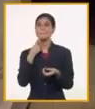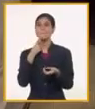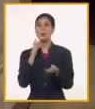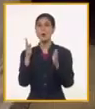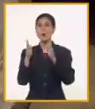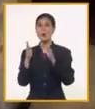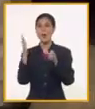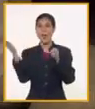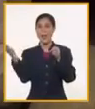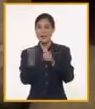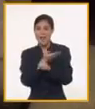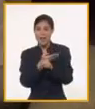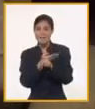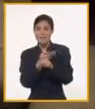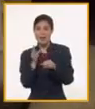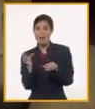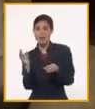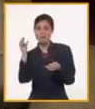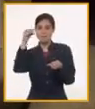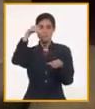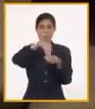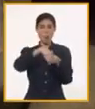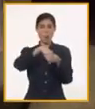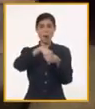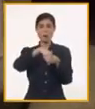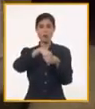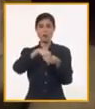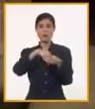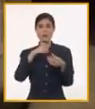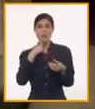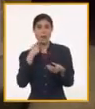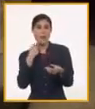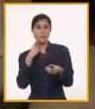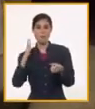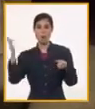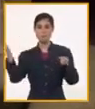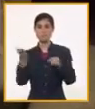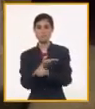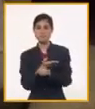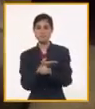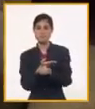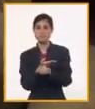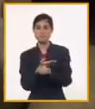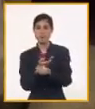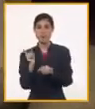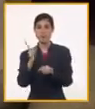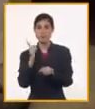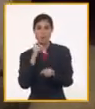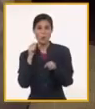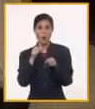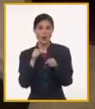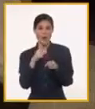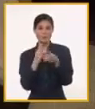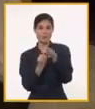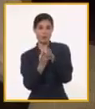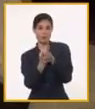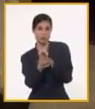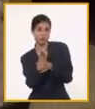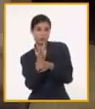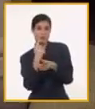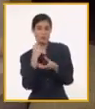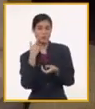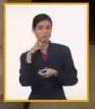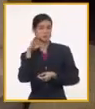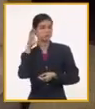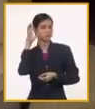la semilla y la caña tiene que ser así y no se le puede pasar el machete porque entonces le quita el ojo y eso es donde nace. Yo oyendo y